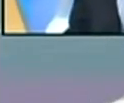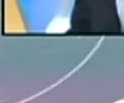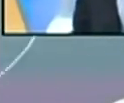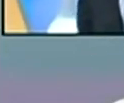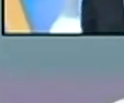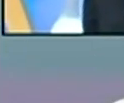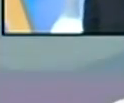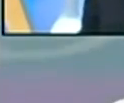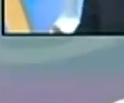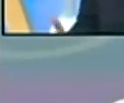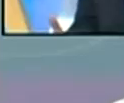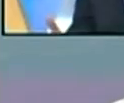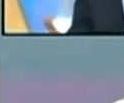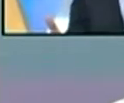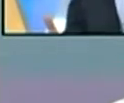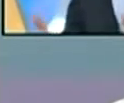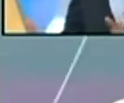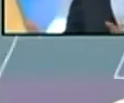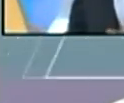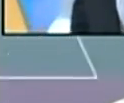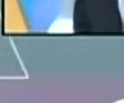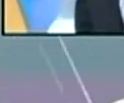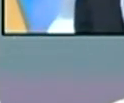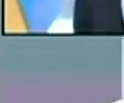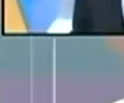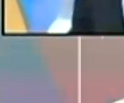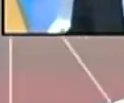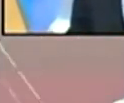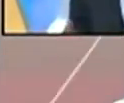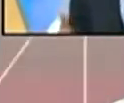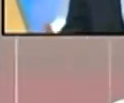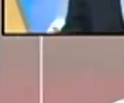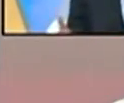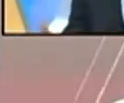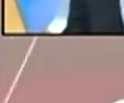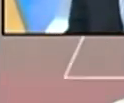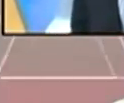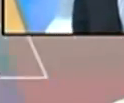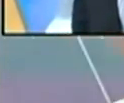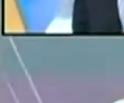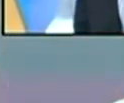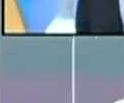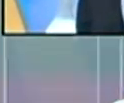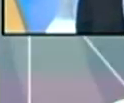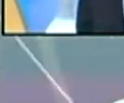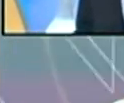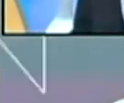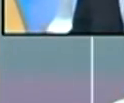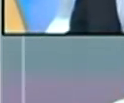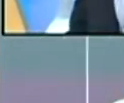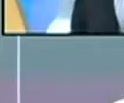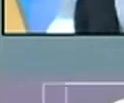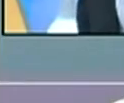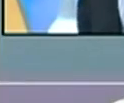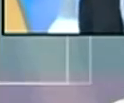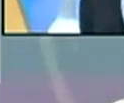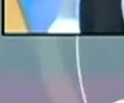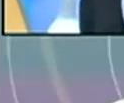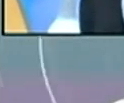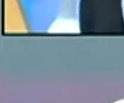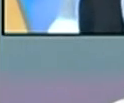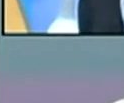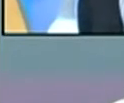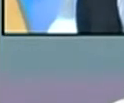gobierno necesita ganarlas. Por lo tanto, para la otra mitad del año necesita medidas más populares. Igualmente, todavía quedan